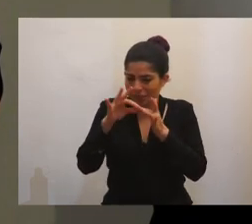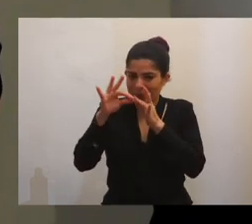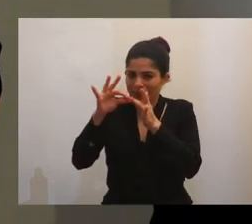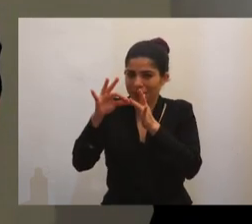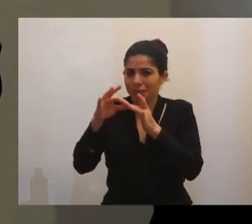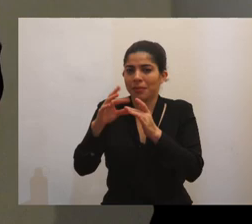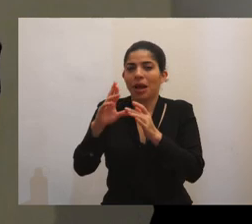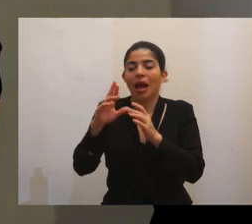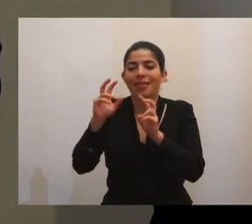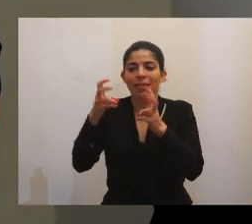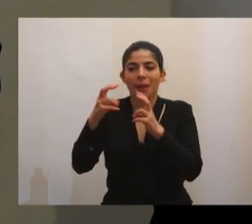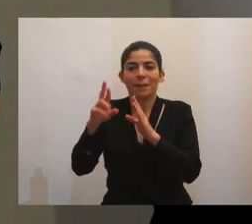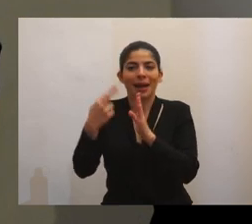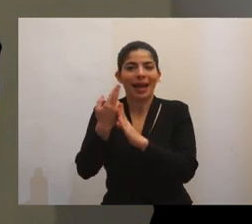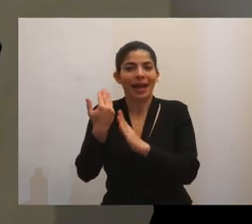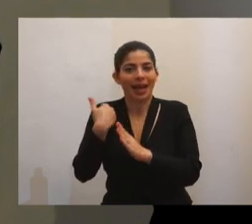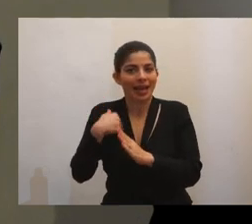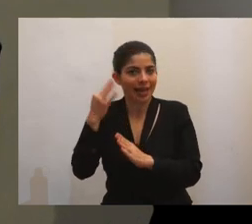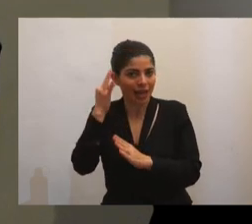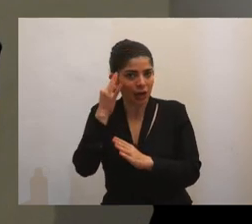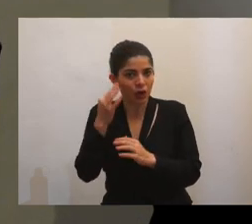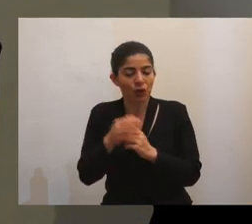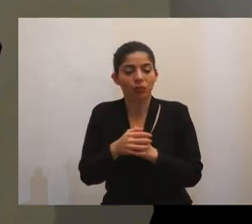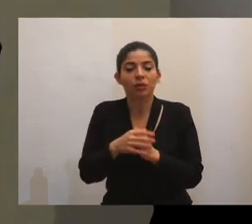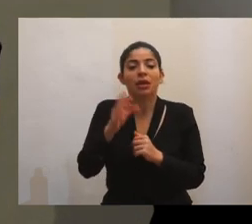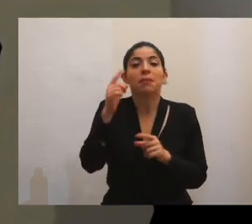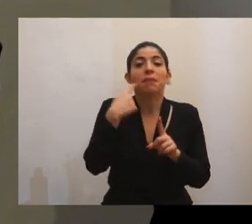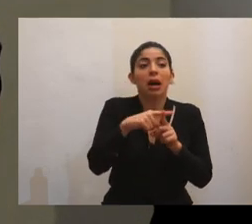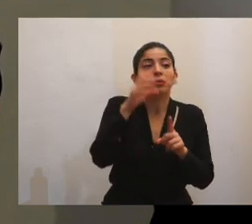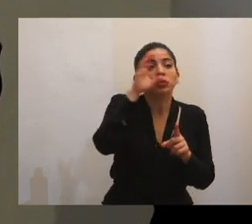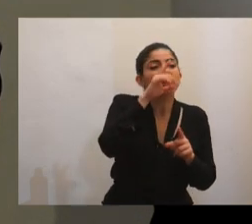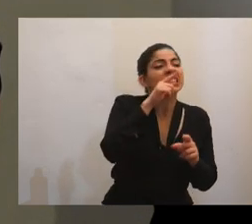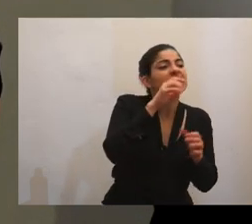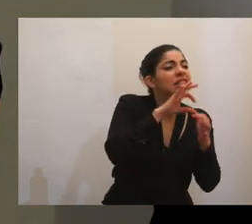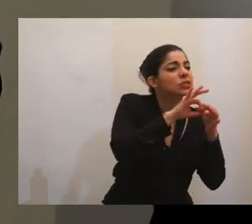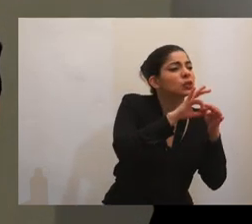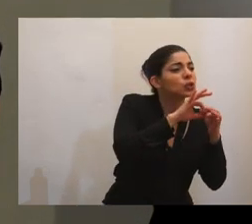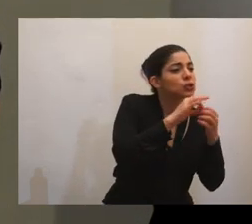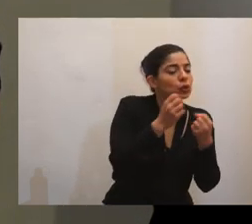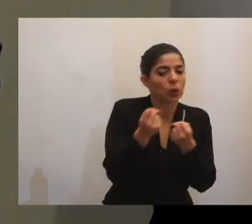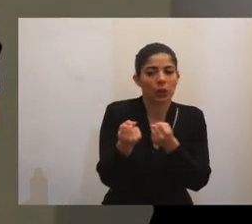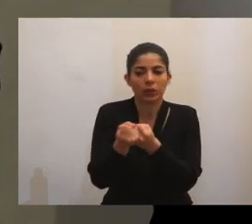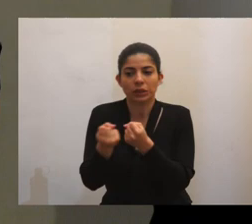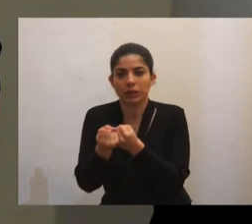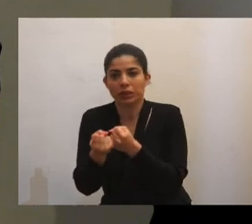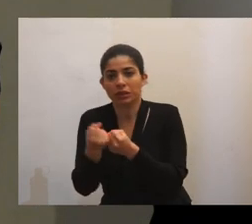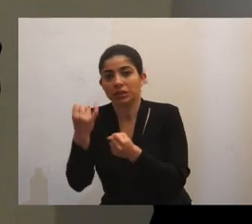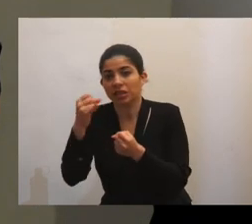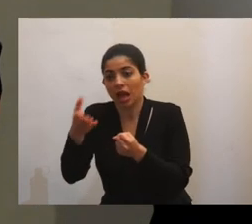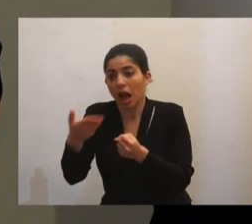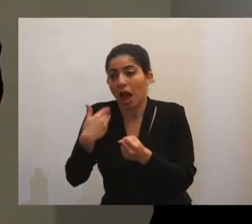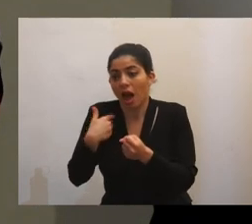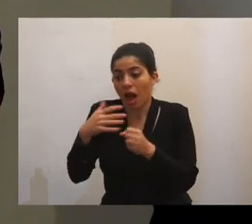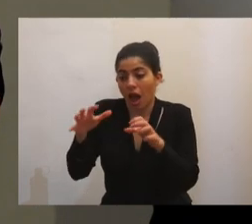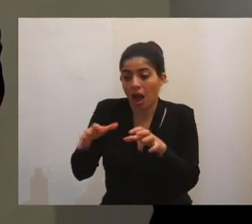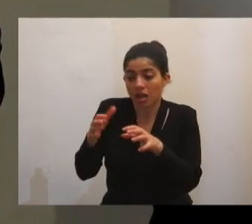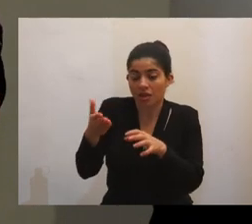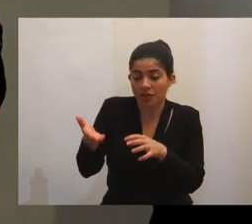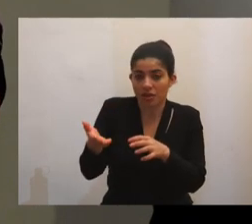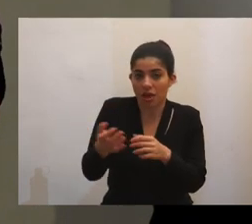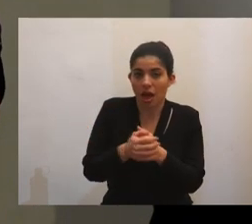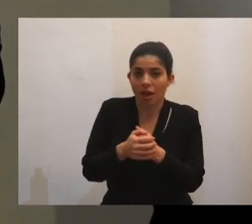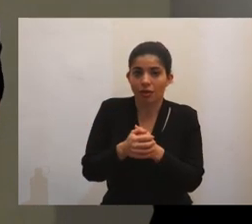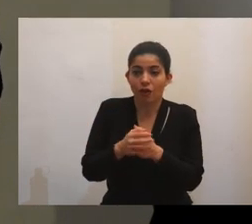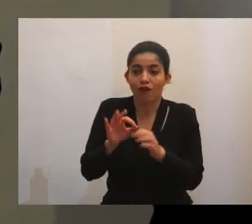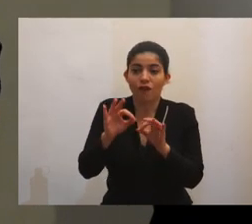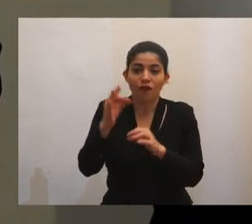también podríamos buscar los socios y los aliados para poder fortalecer aquellas actividades que se dan de manera